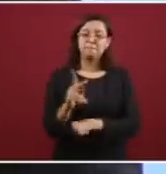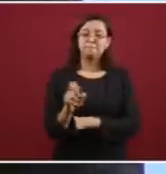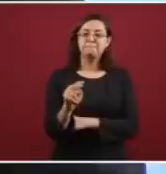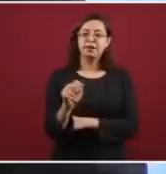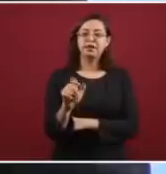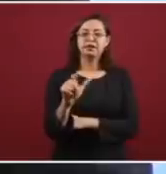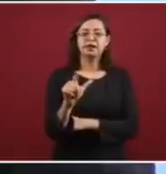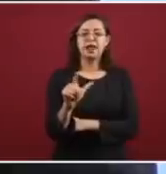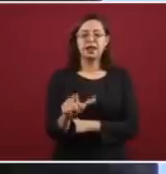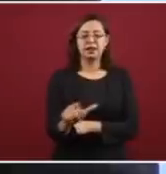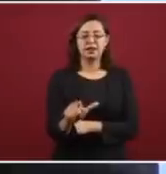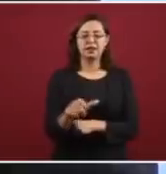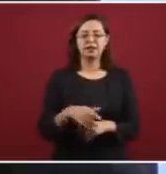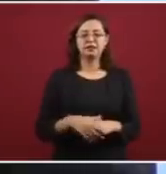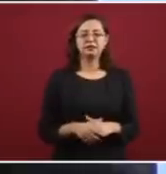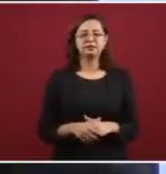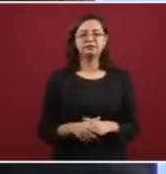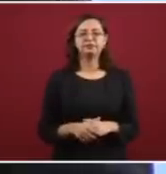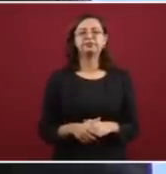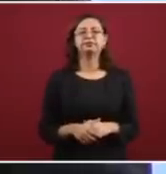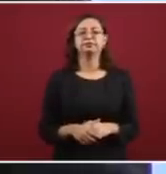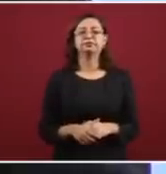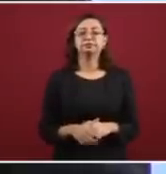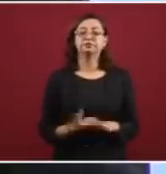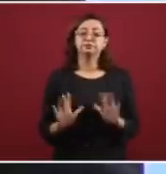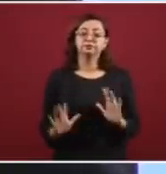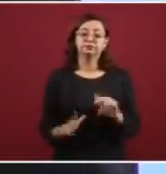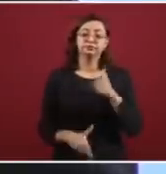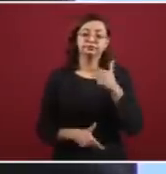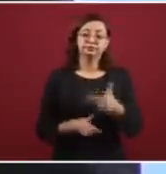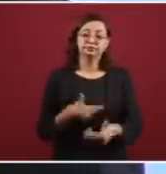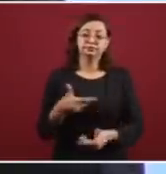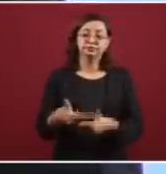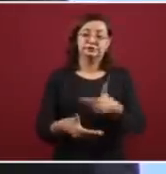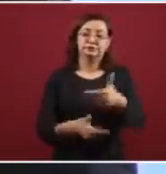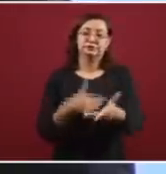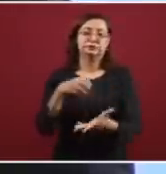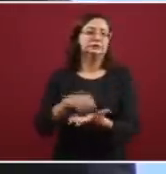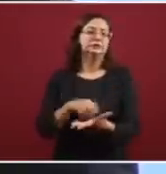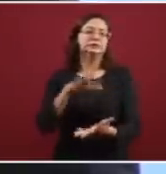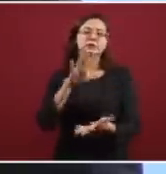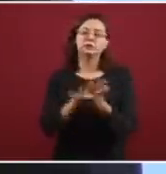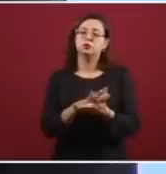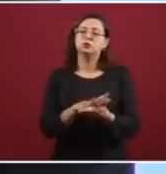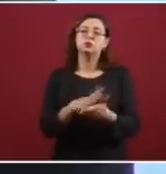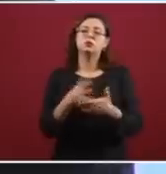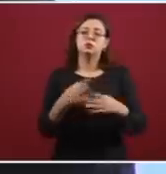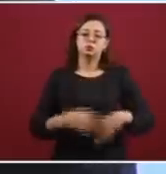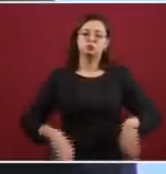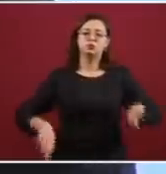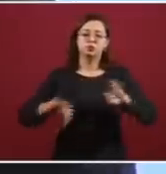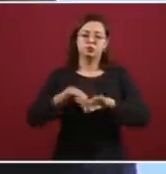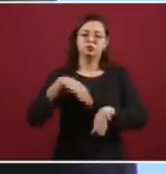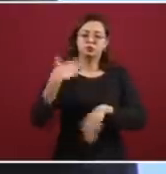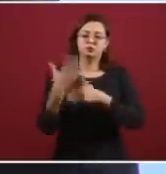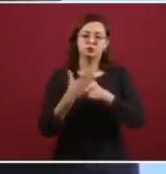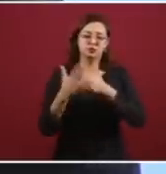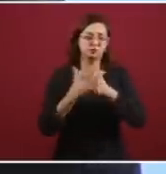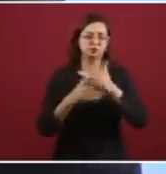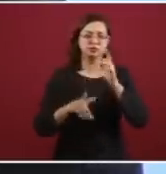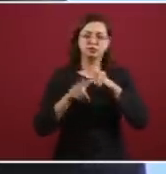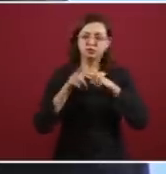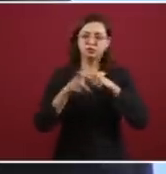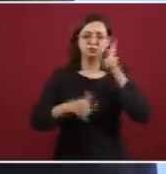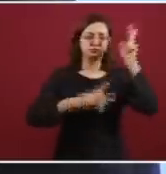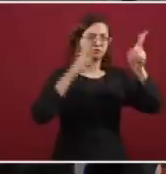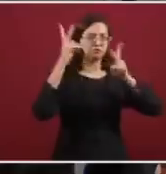proceso penal, lo cual va a servir como un precedente muy importante en los operativos que realizamos en defensa de